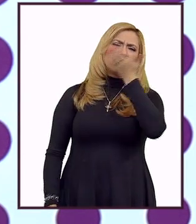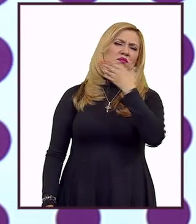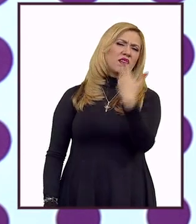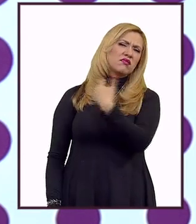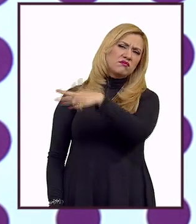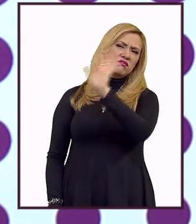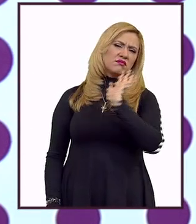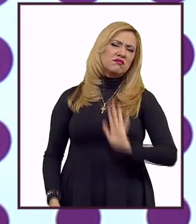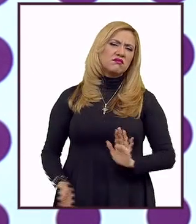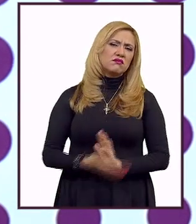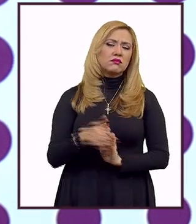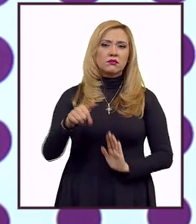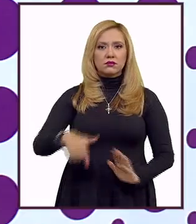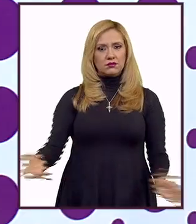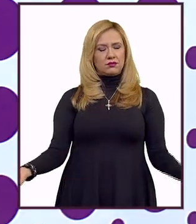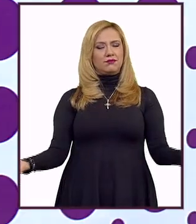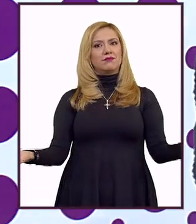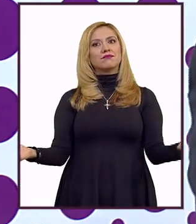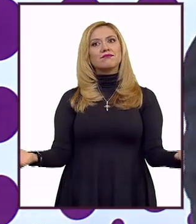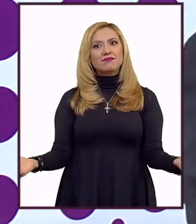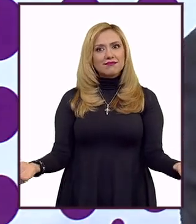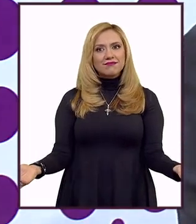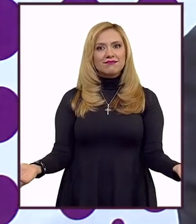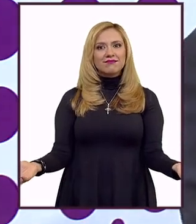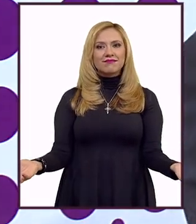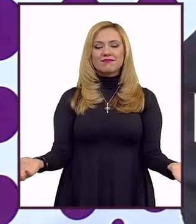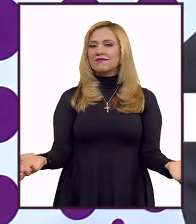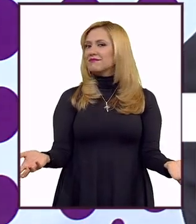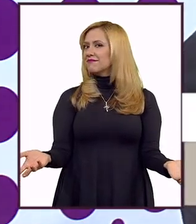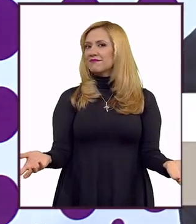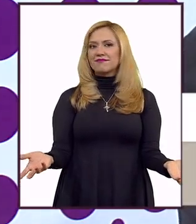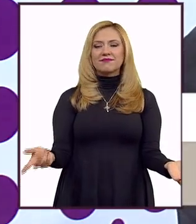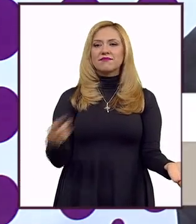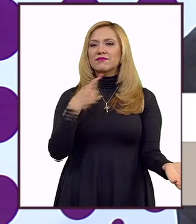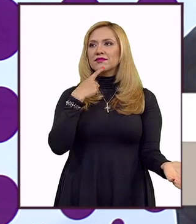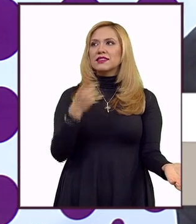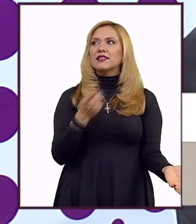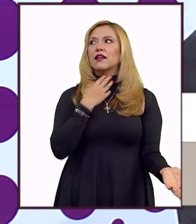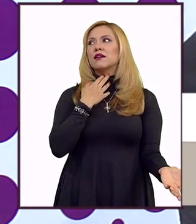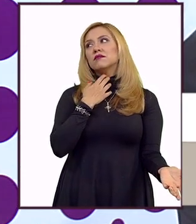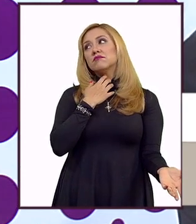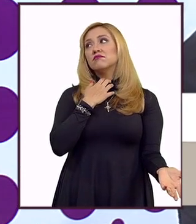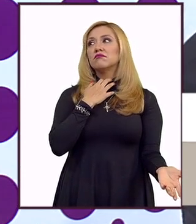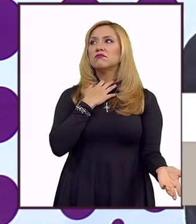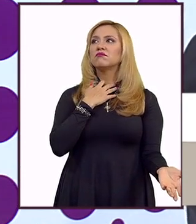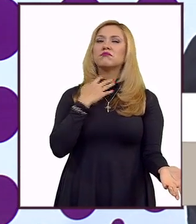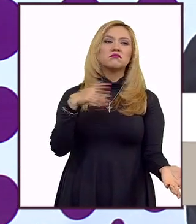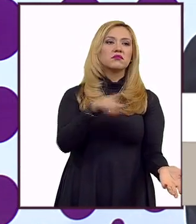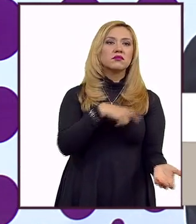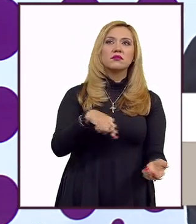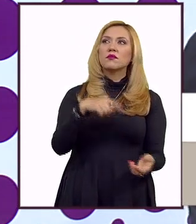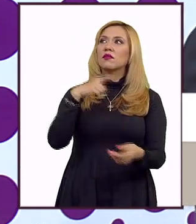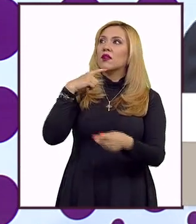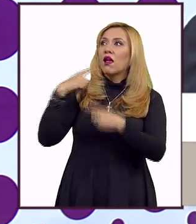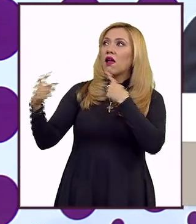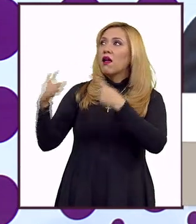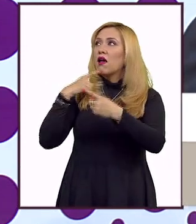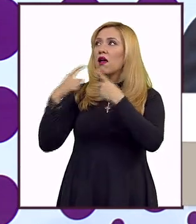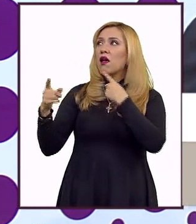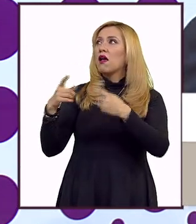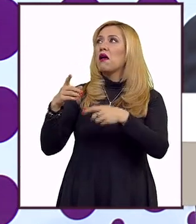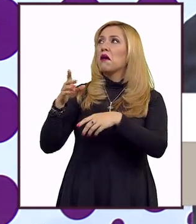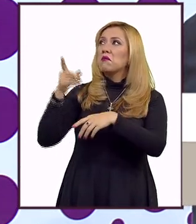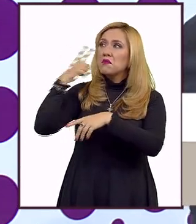sociedad mexicana justifica la tortura y en muchos casos plantea que quien alega tortura es un instrumento de